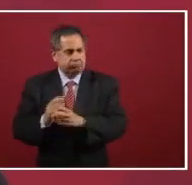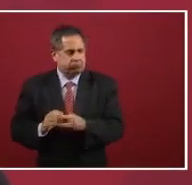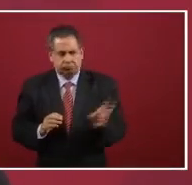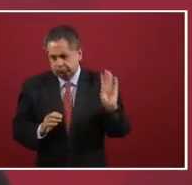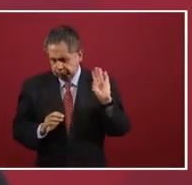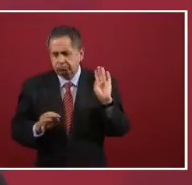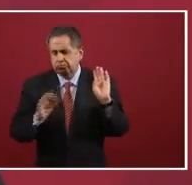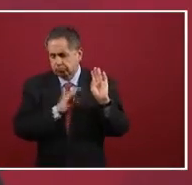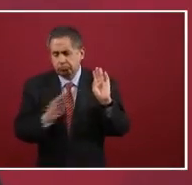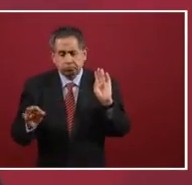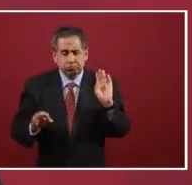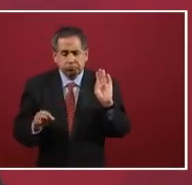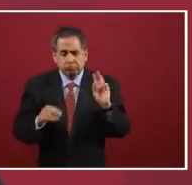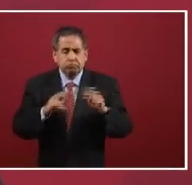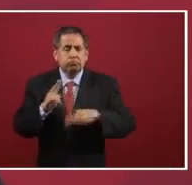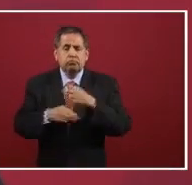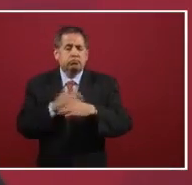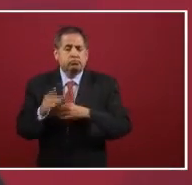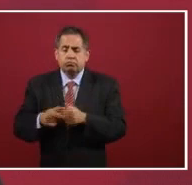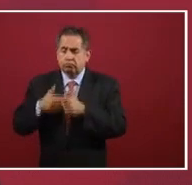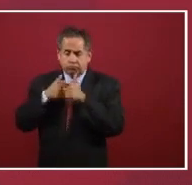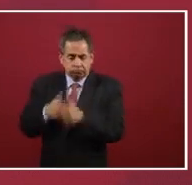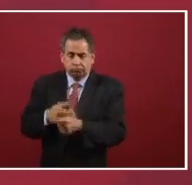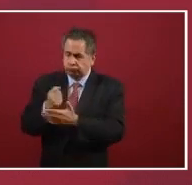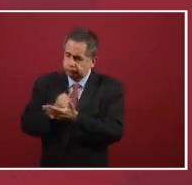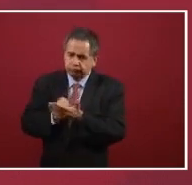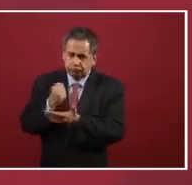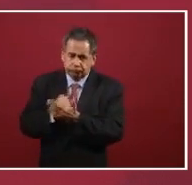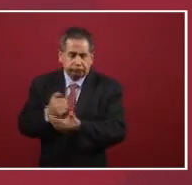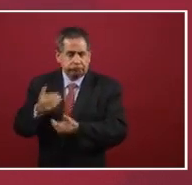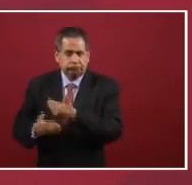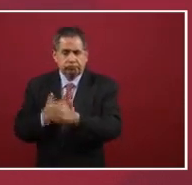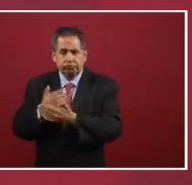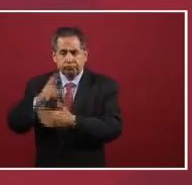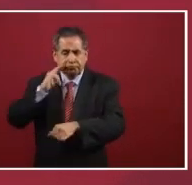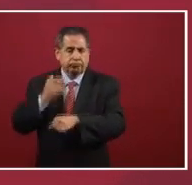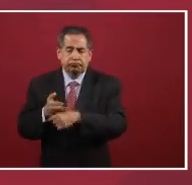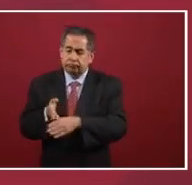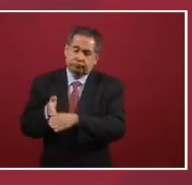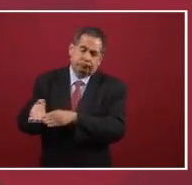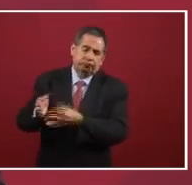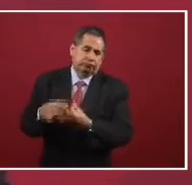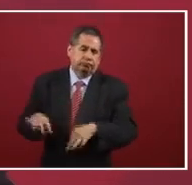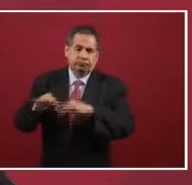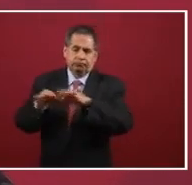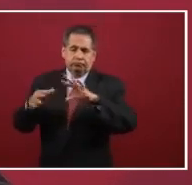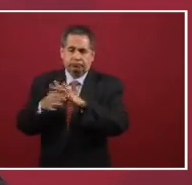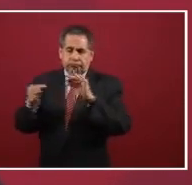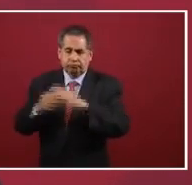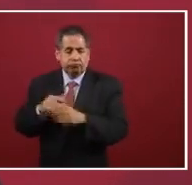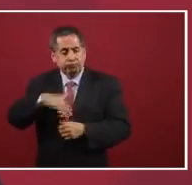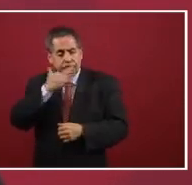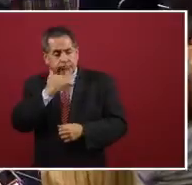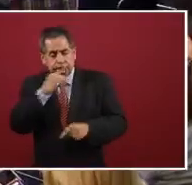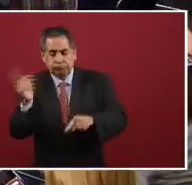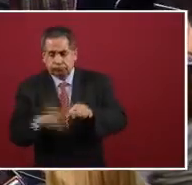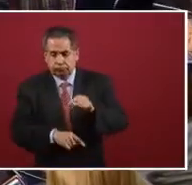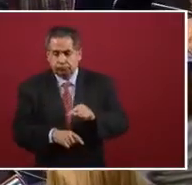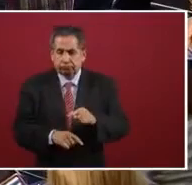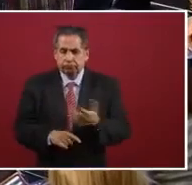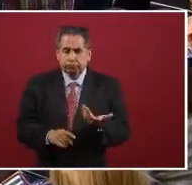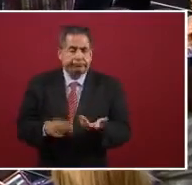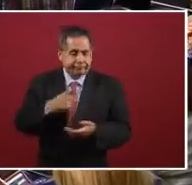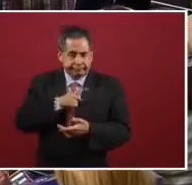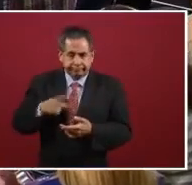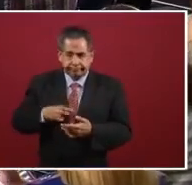haber y que tendremos que seguir combatiendo porque es uno de los ejes fundamentales que es combate a la corrupción. Se tendrá